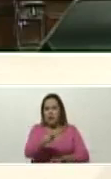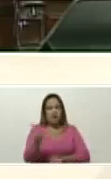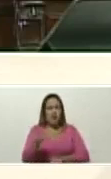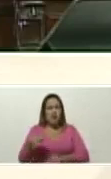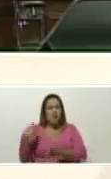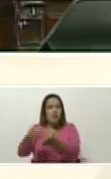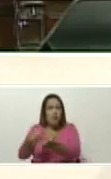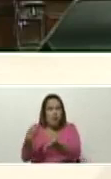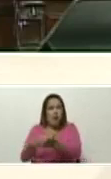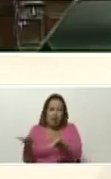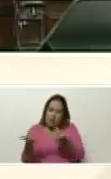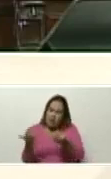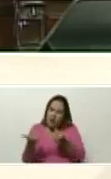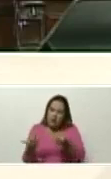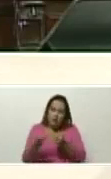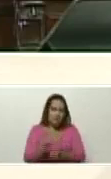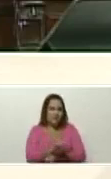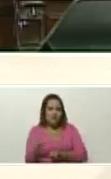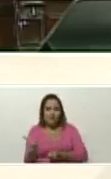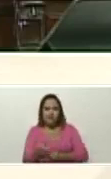miento?